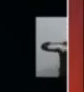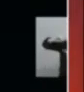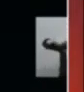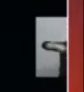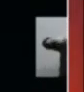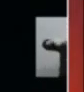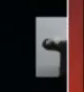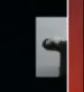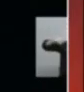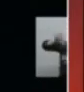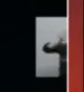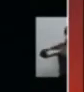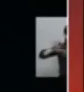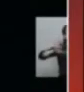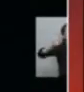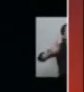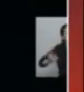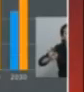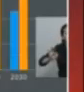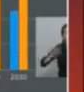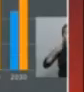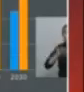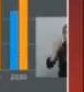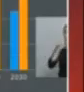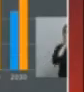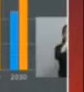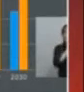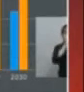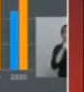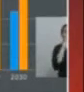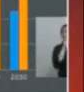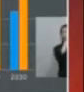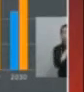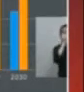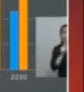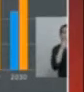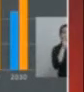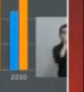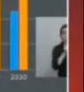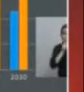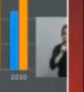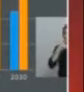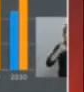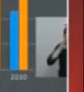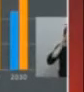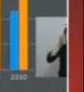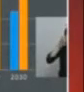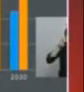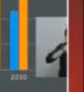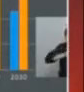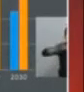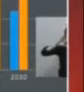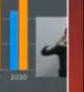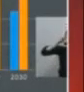los con los tres fondos sobre todo con dos de los fondos que eran los más complicados en la negociación por lo tanto esto se debe como en un clima de victoria